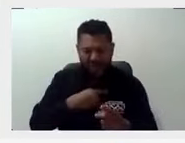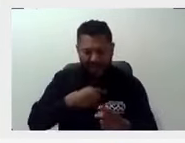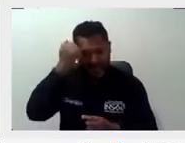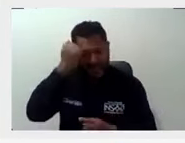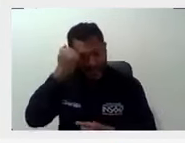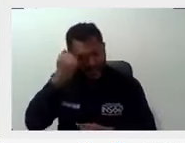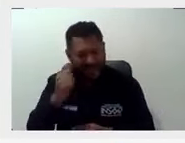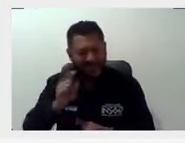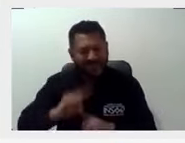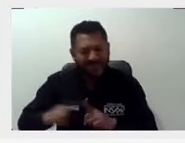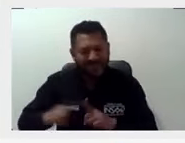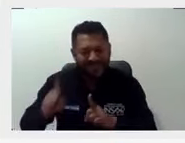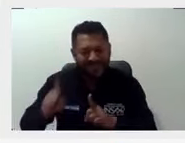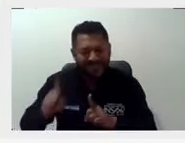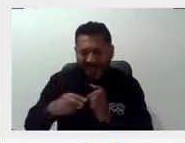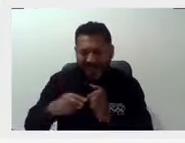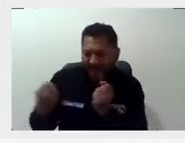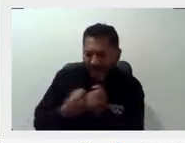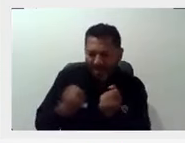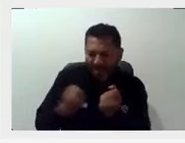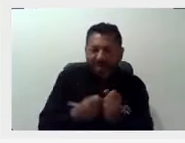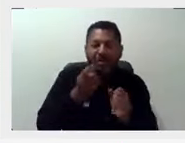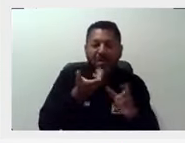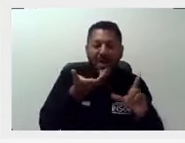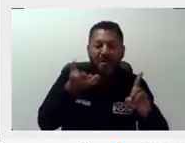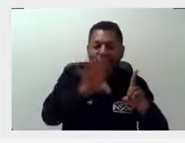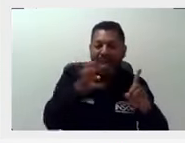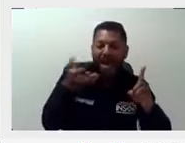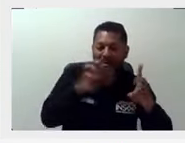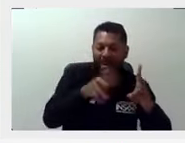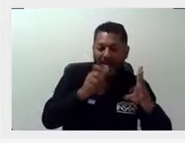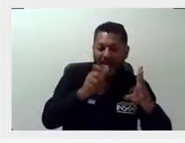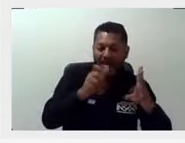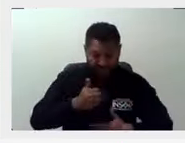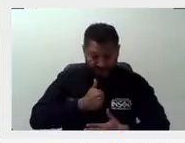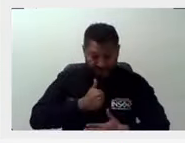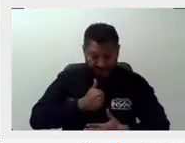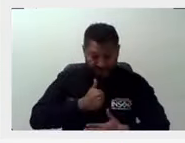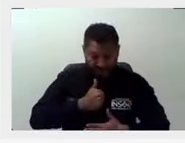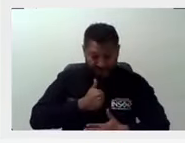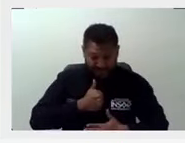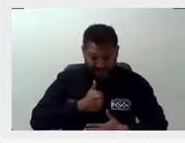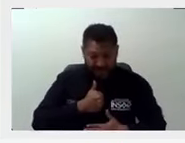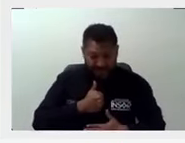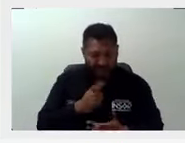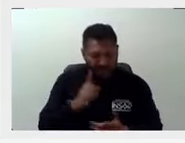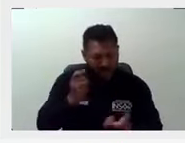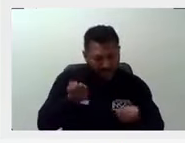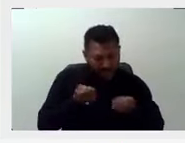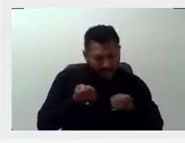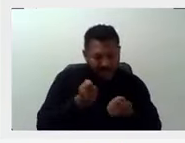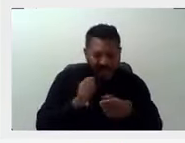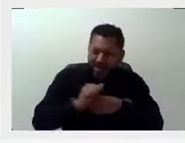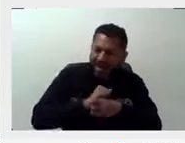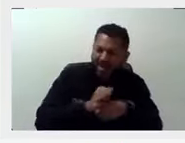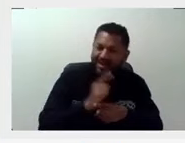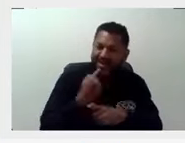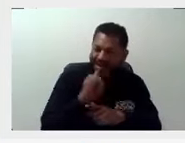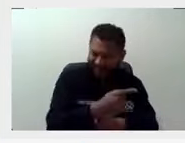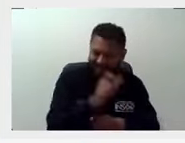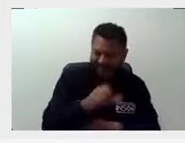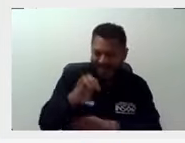poner videos, no solamente desde nosotros, prácticos frente a esas actividades que estás mencionando, Mónica, que se pueden hacer en casa y que van